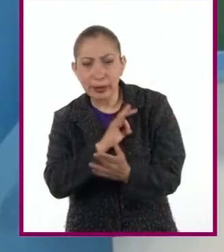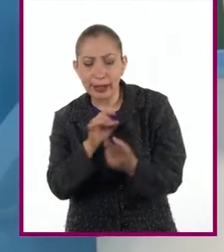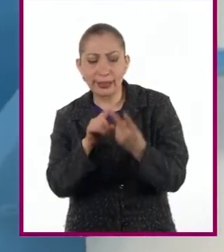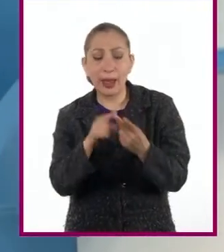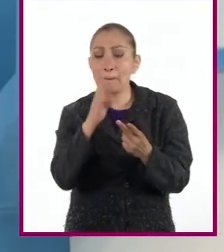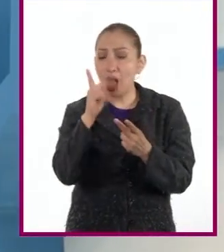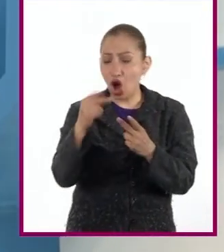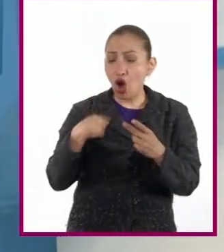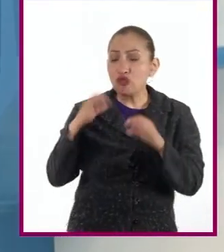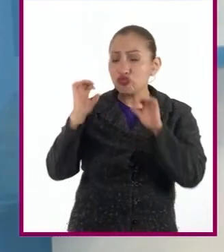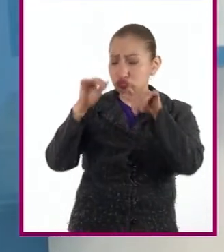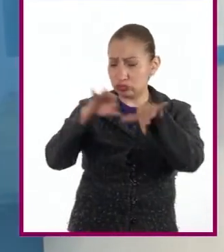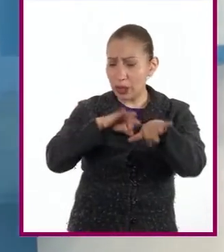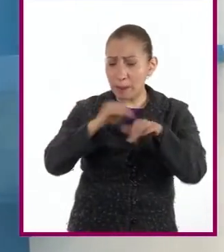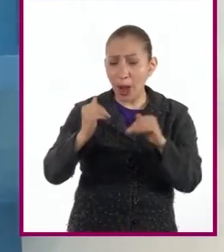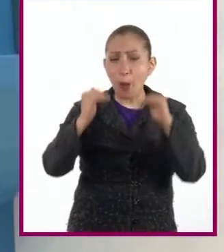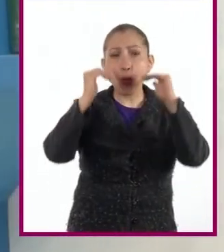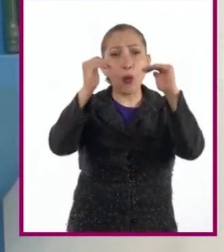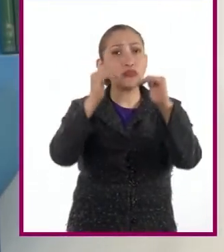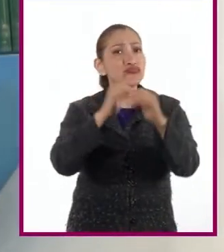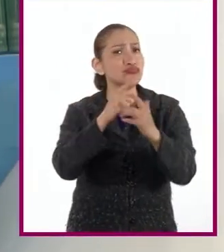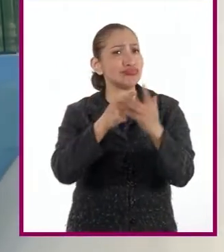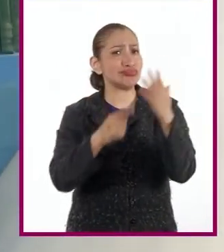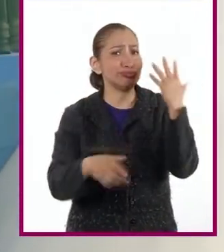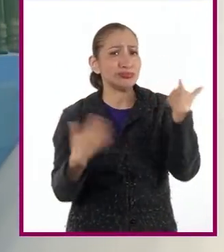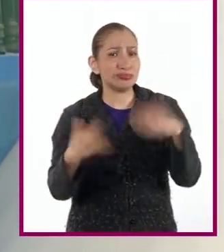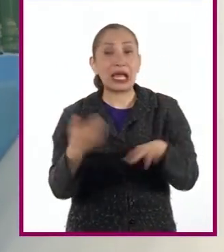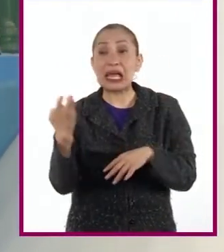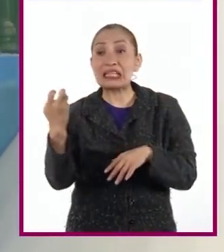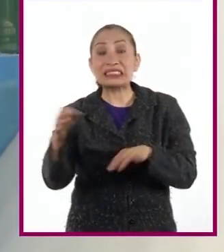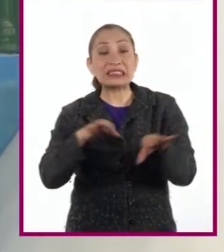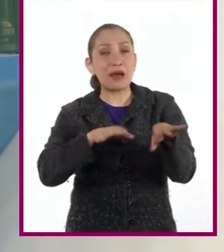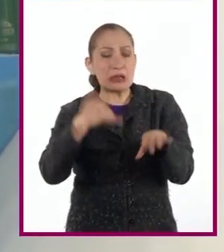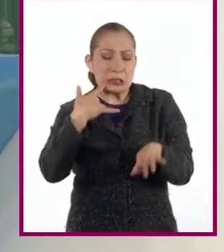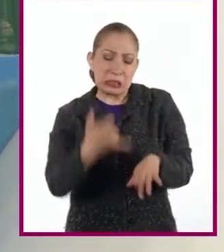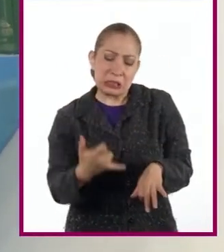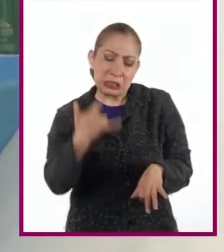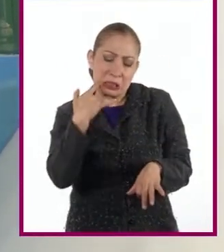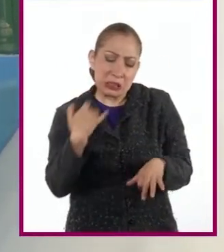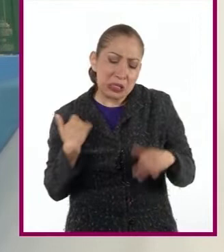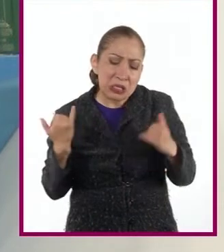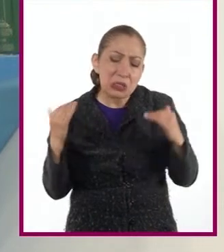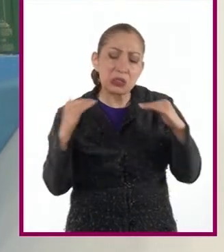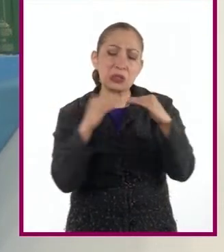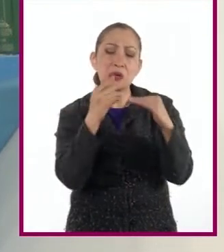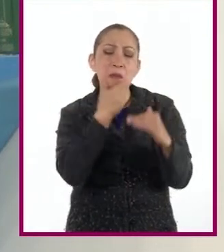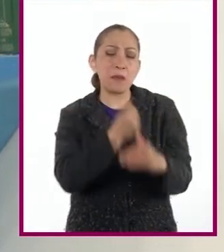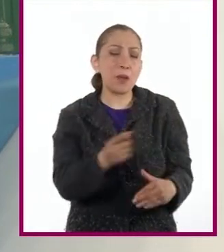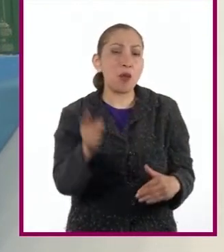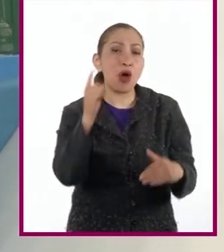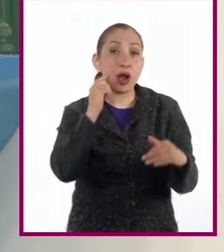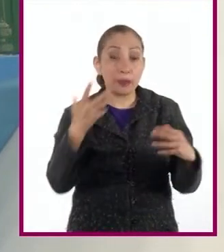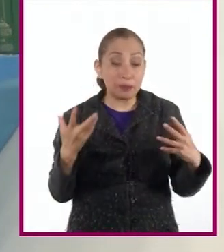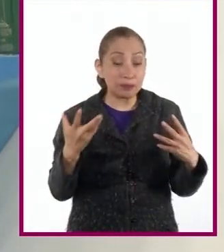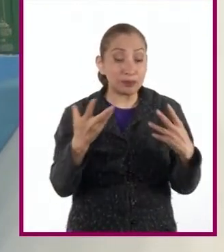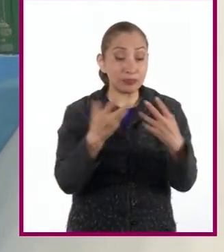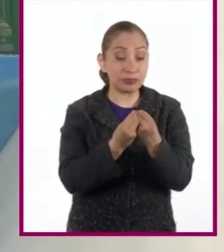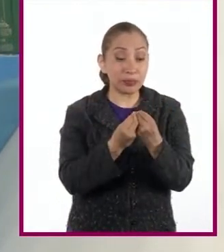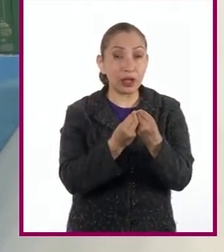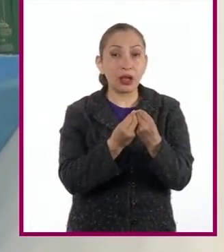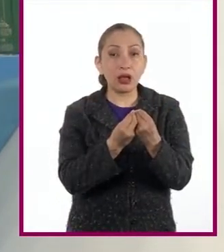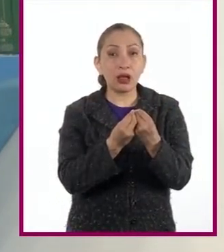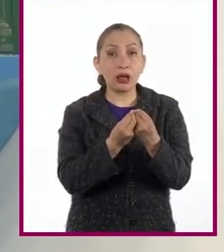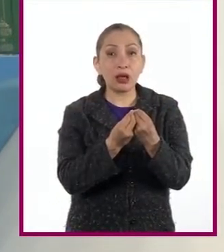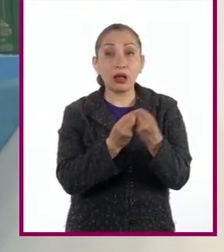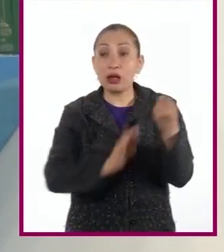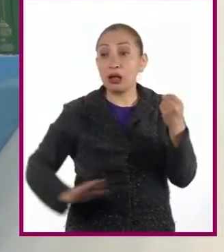mejores condiciones de trabajo, etc. Estos esfuerzos en favor de la equidad de género se conjuntaron de modo que